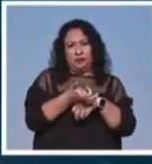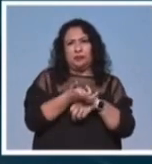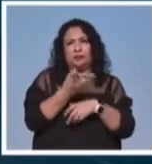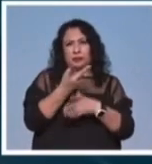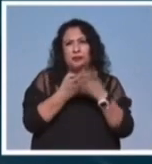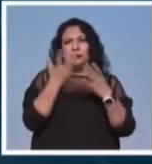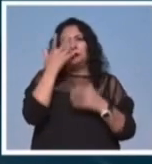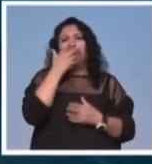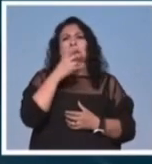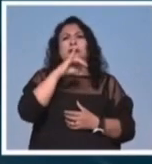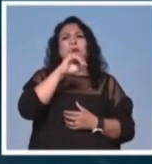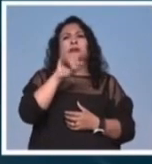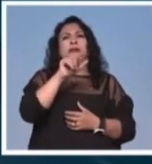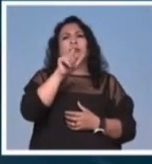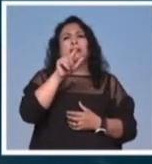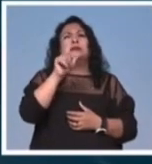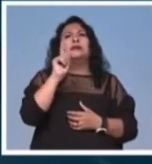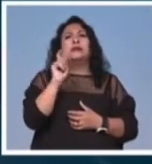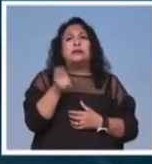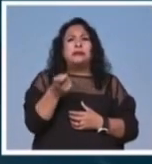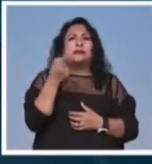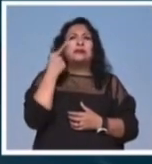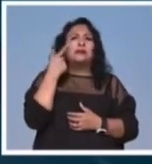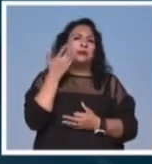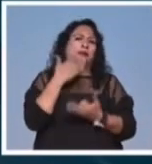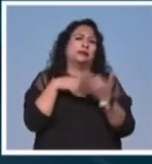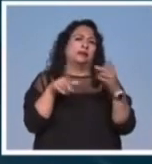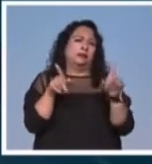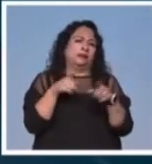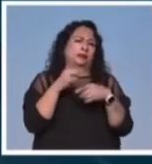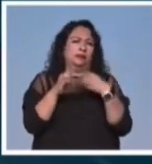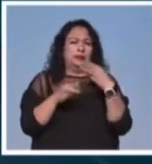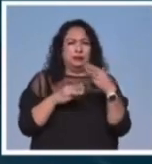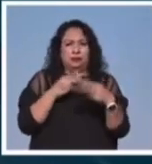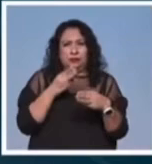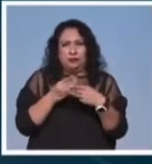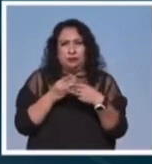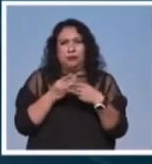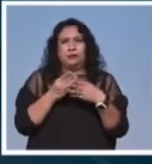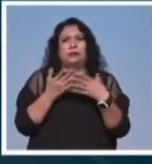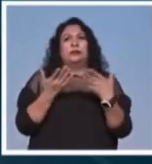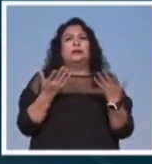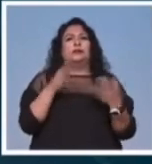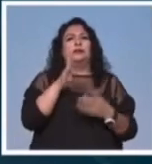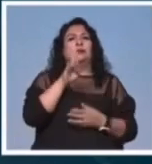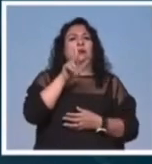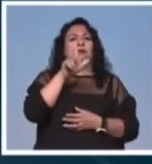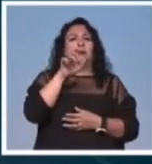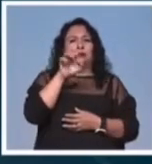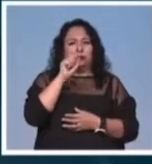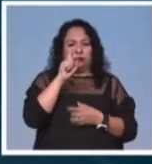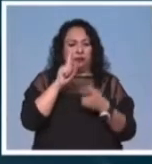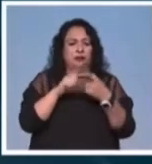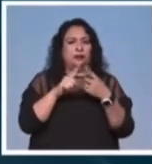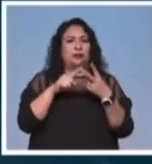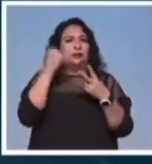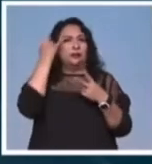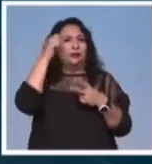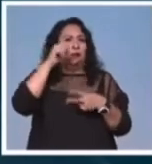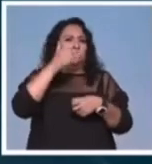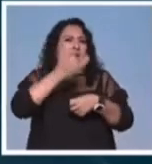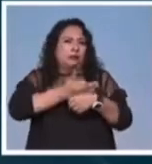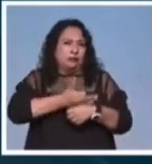lo lindo del jazz es que recorre toda la música del mundo con el blues, con la